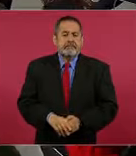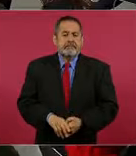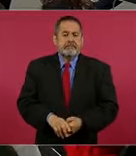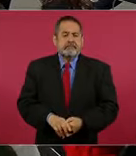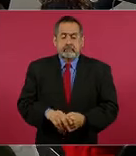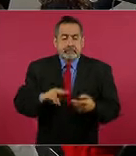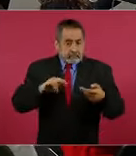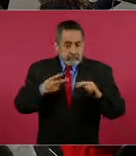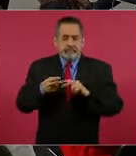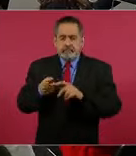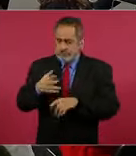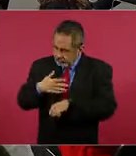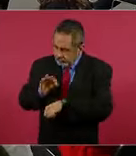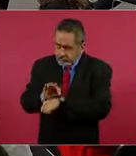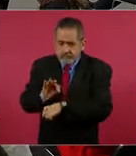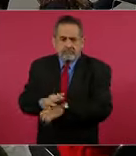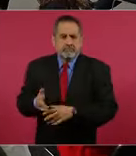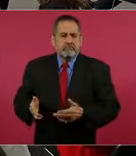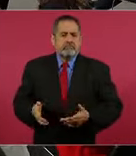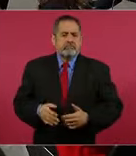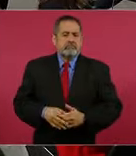contrario,